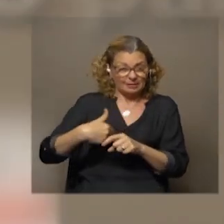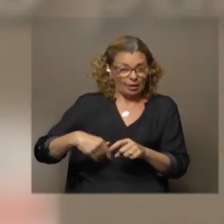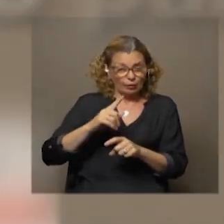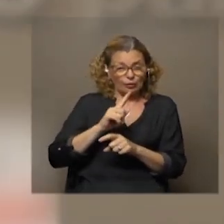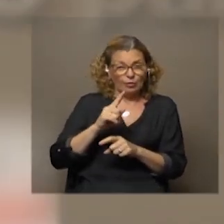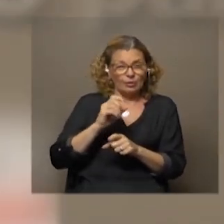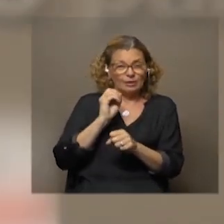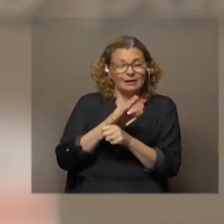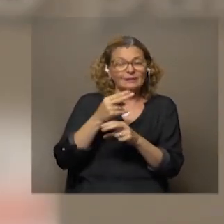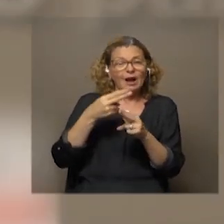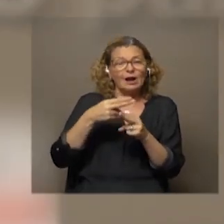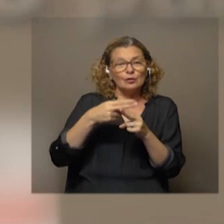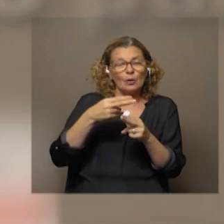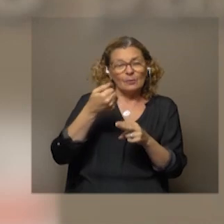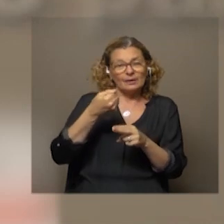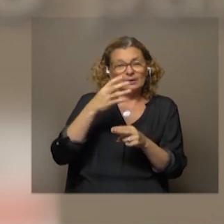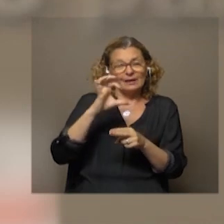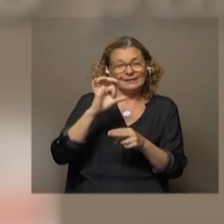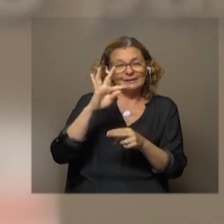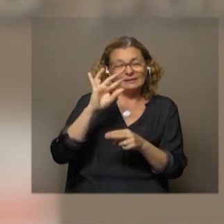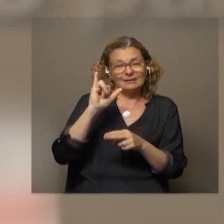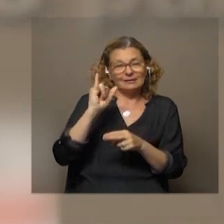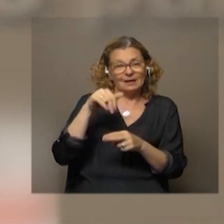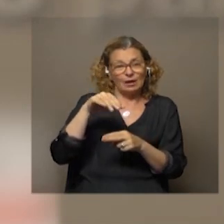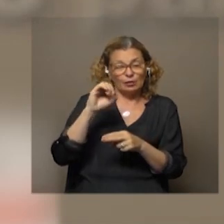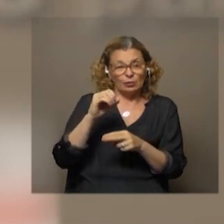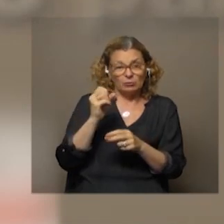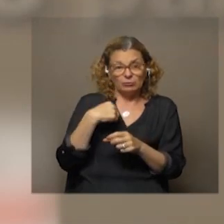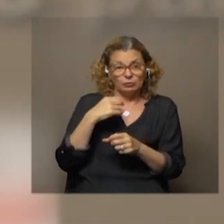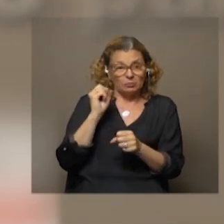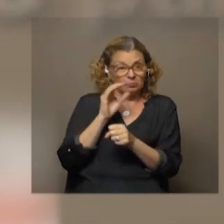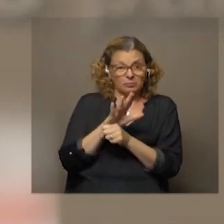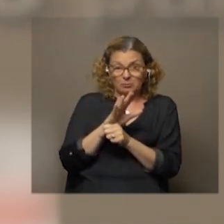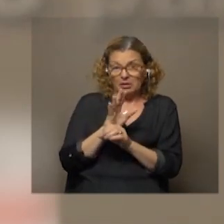giroselo este hasta 100 y automáticamente